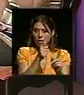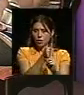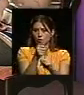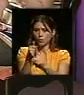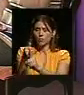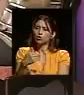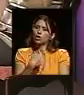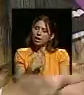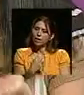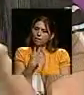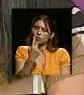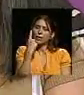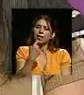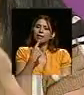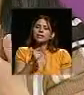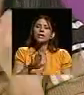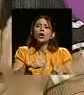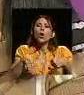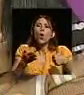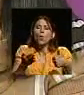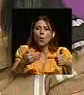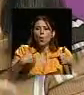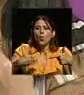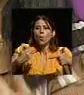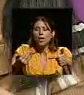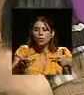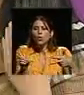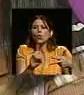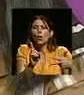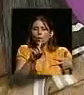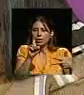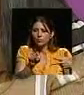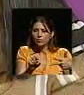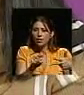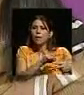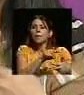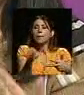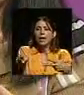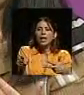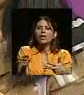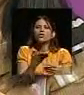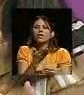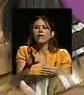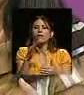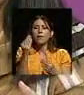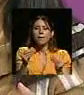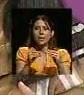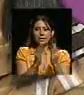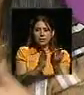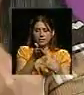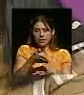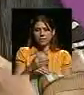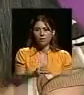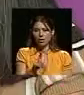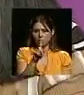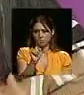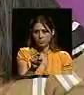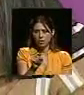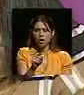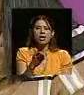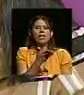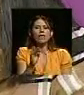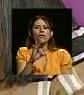la voz para decir cómo, cuándo y dónde, de qué manera es para ellos más accesible, de qué manera para ellos se puede atender mejor